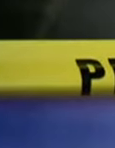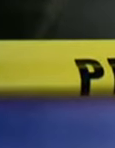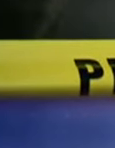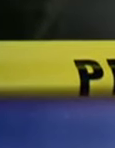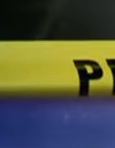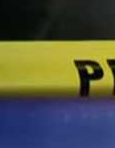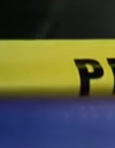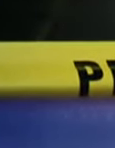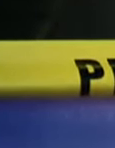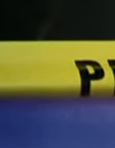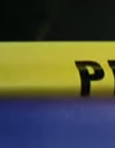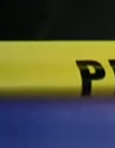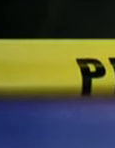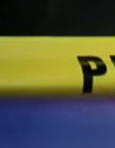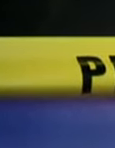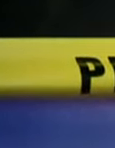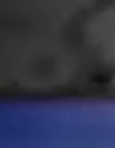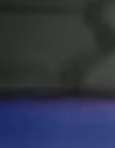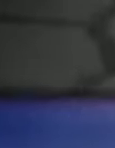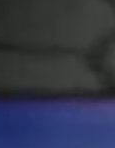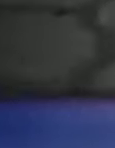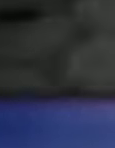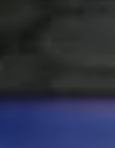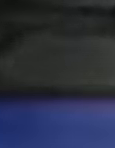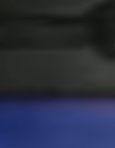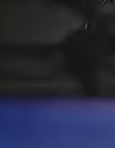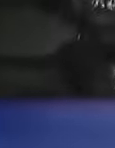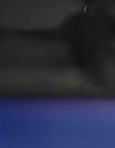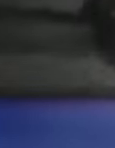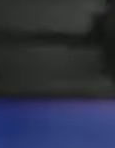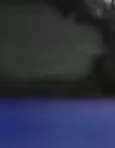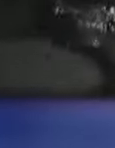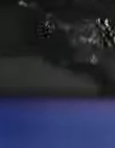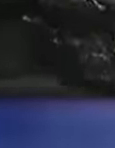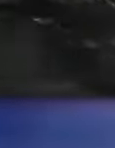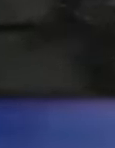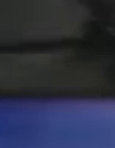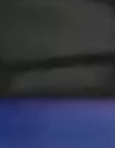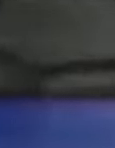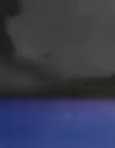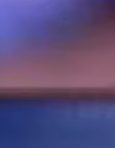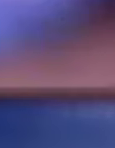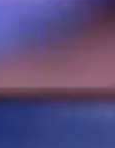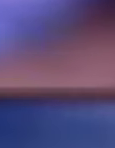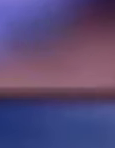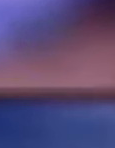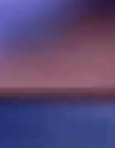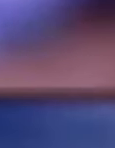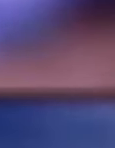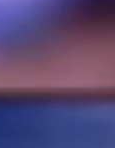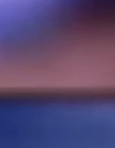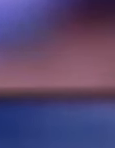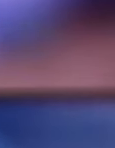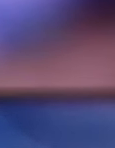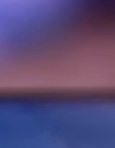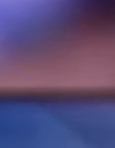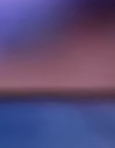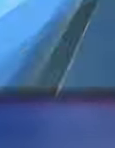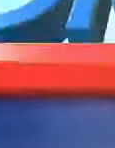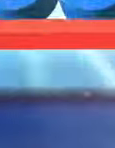fue asesinada a tiros en plena vía pública en el sur de Quito. El autor de los disparos se suicidó minutos